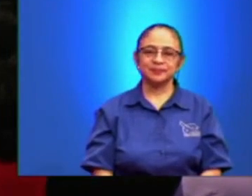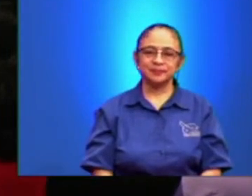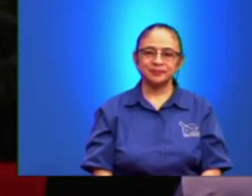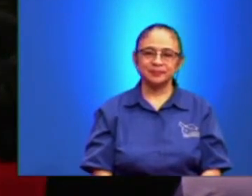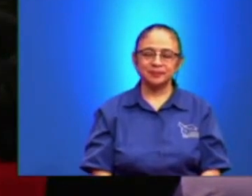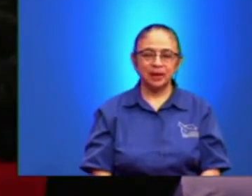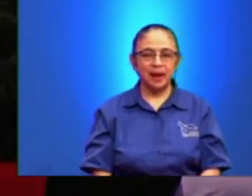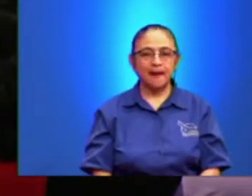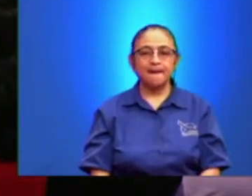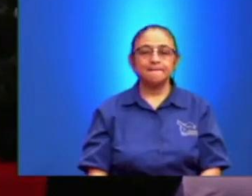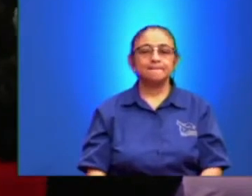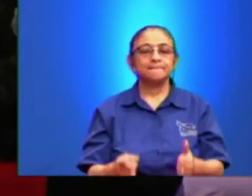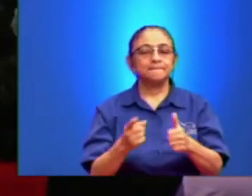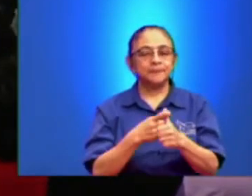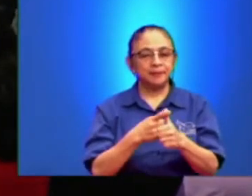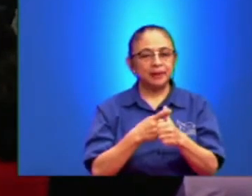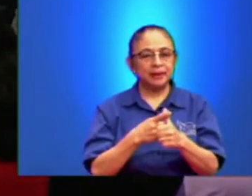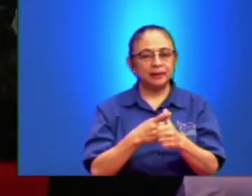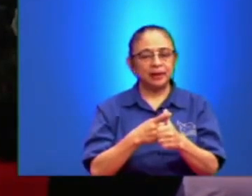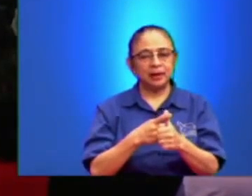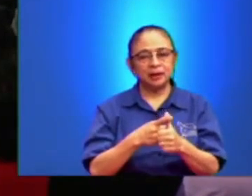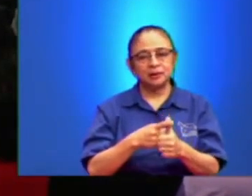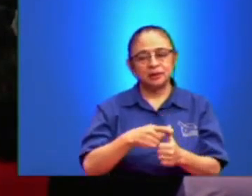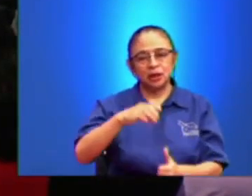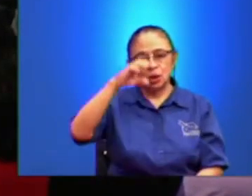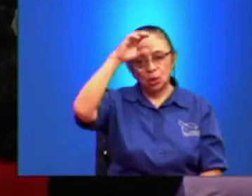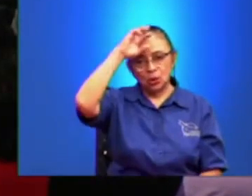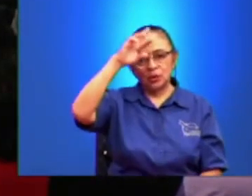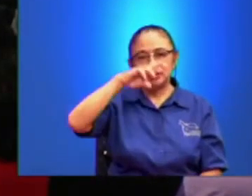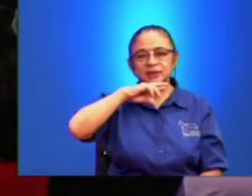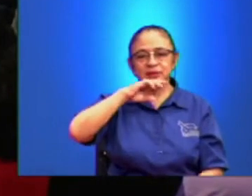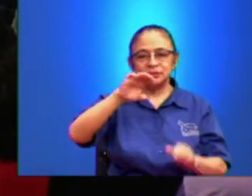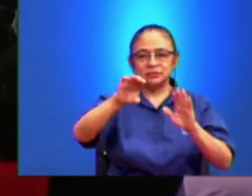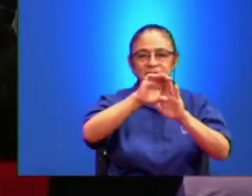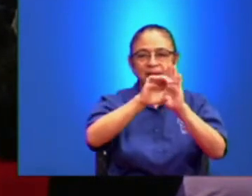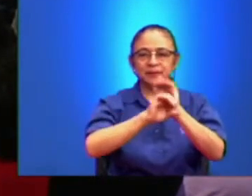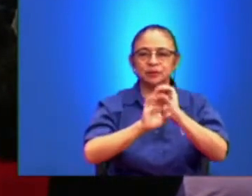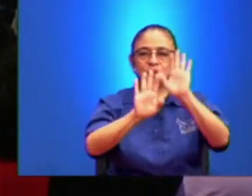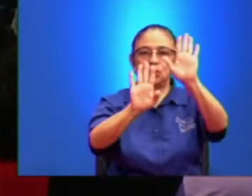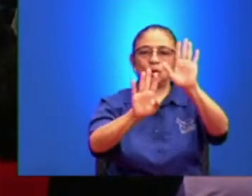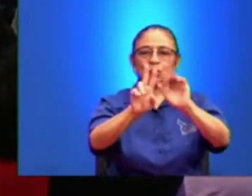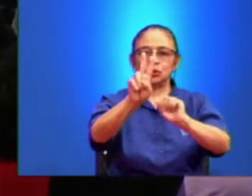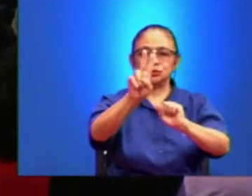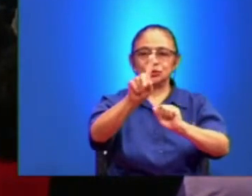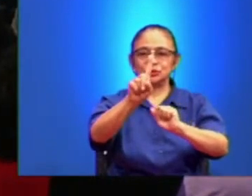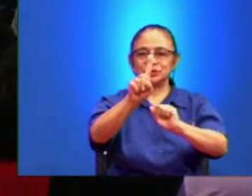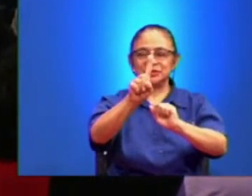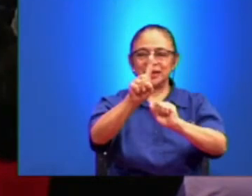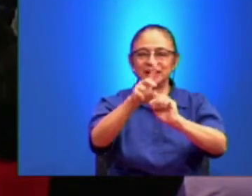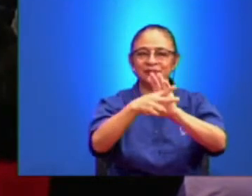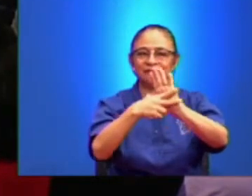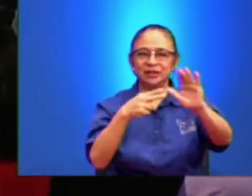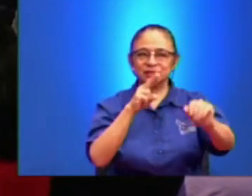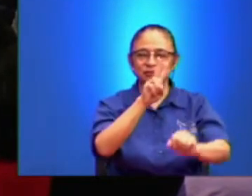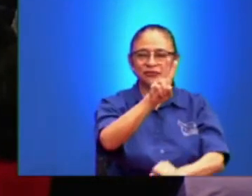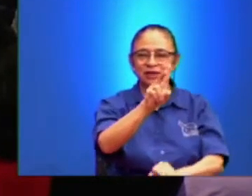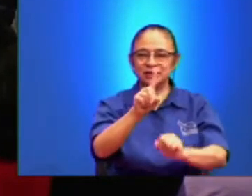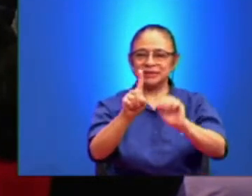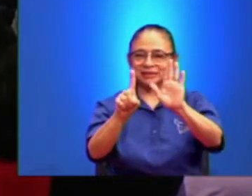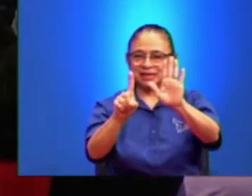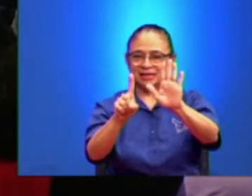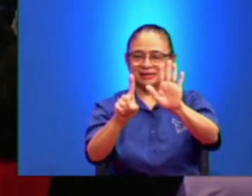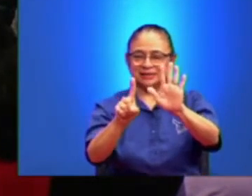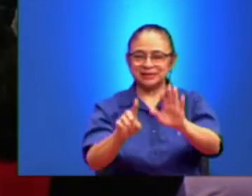1ª corintios capítulo 11 versículo 26 esta es la versión del año 60 después le voy a poner la versión